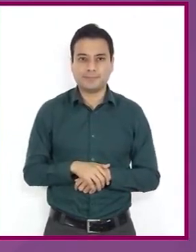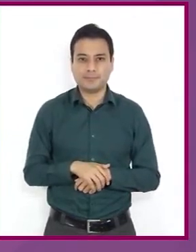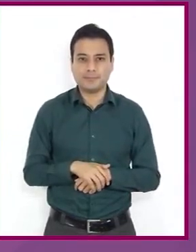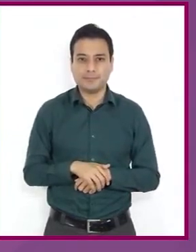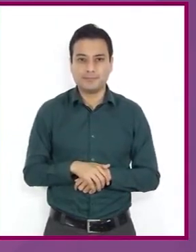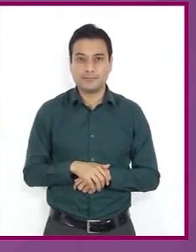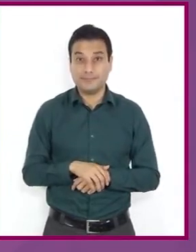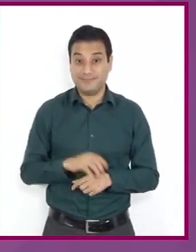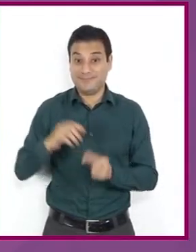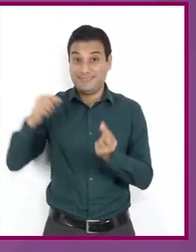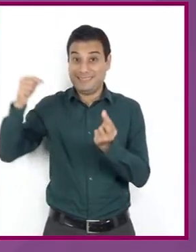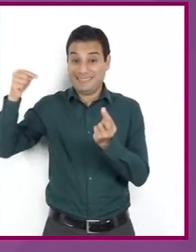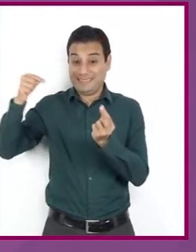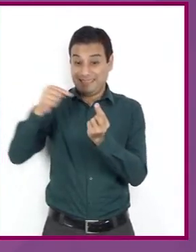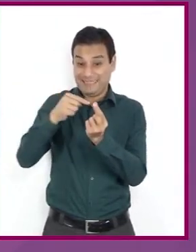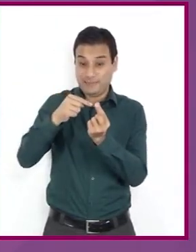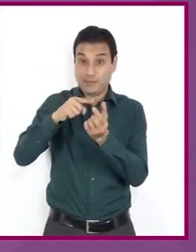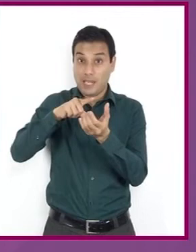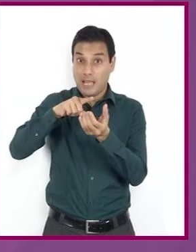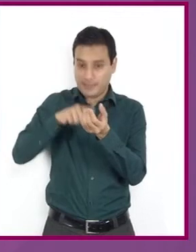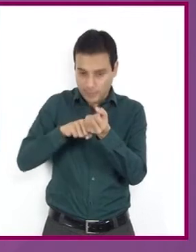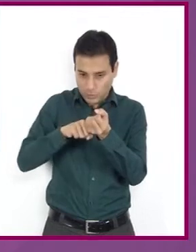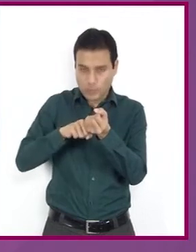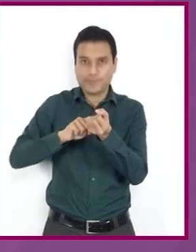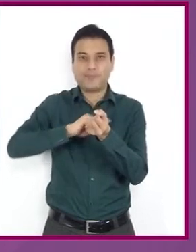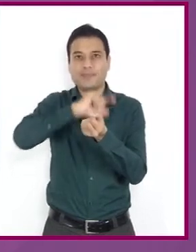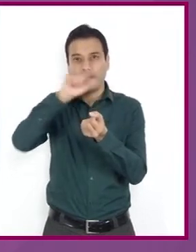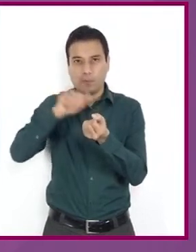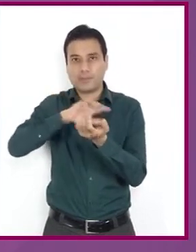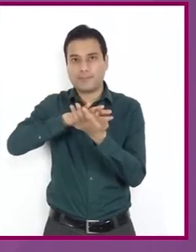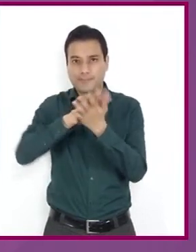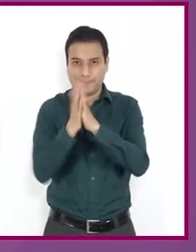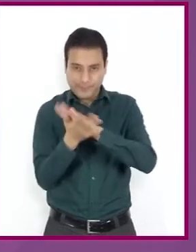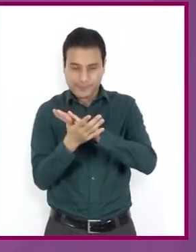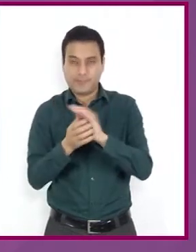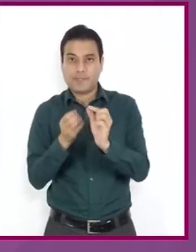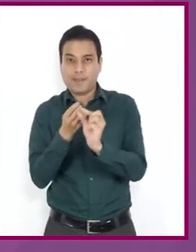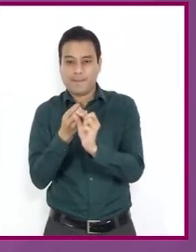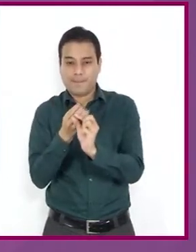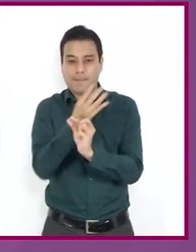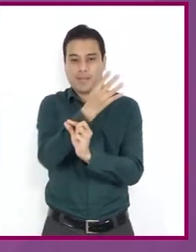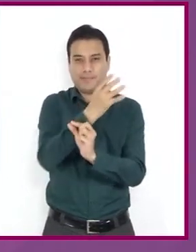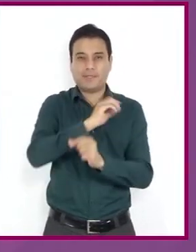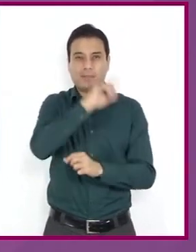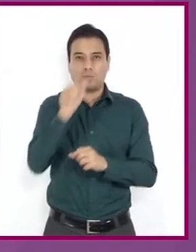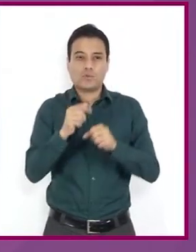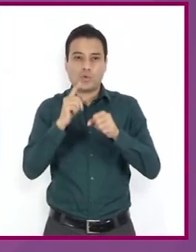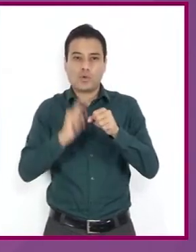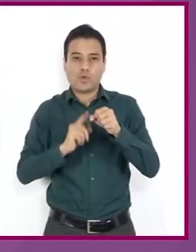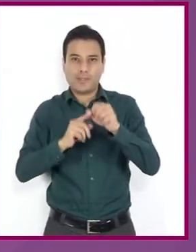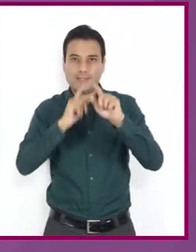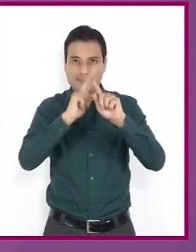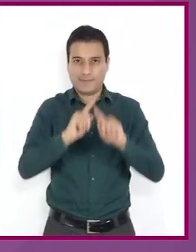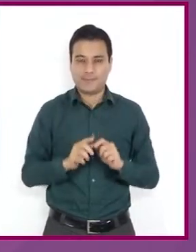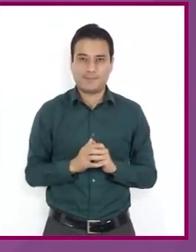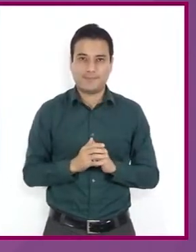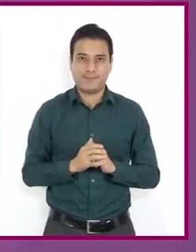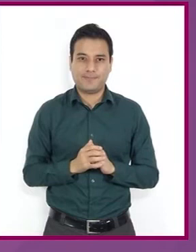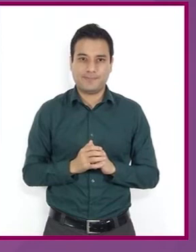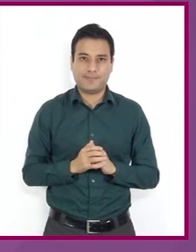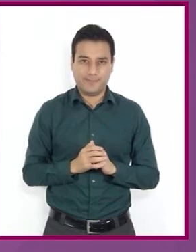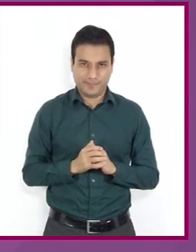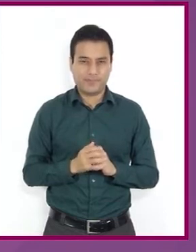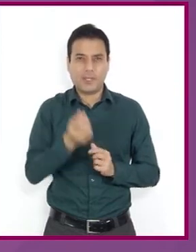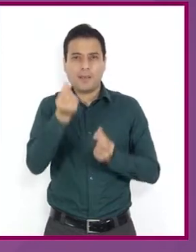la superficie interna de la gota y se reflejan. Al salir de la gota nuevamente se refractan. Todas las gotas